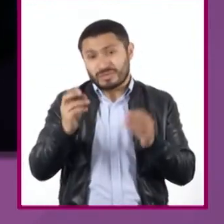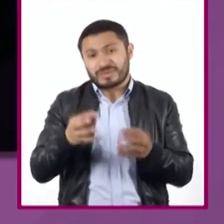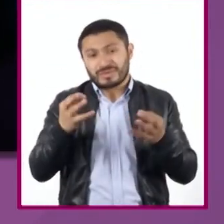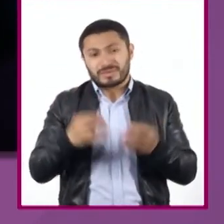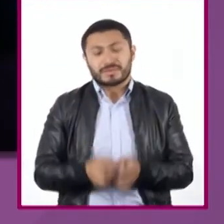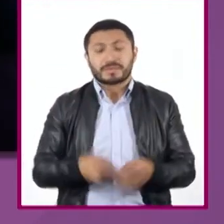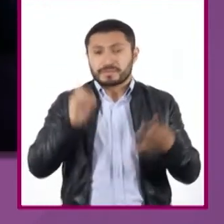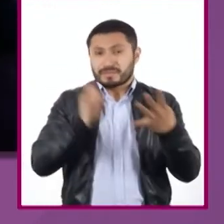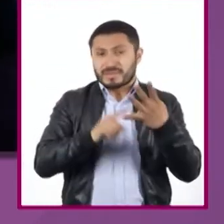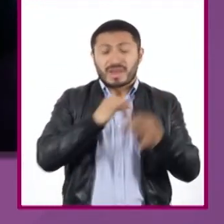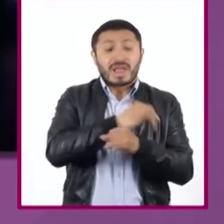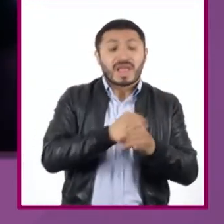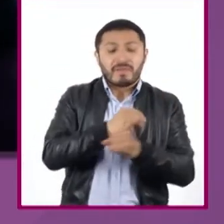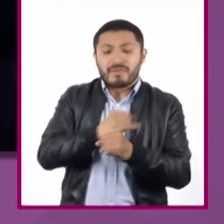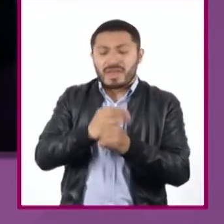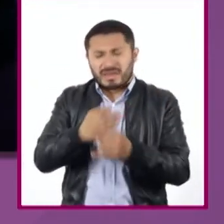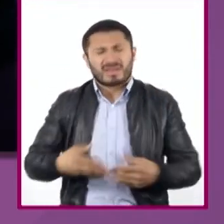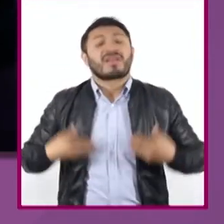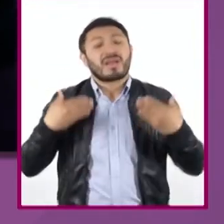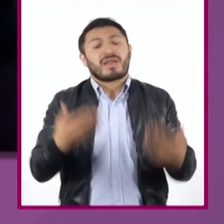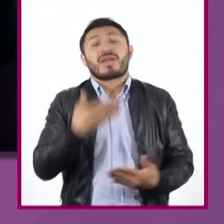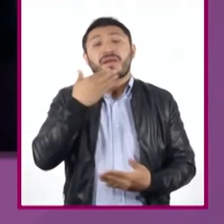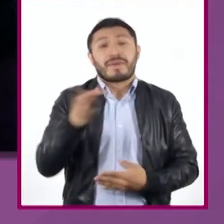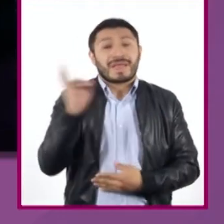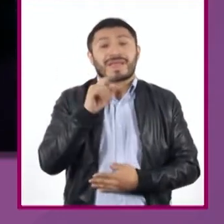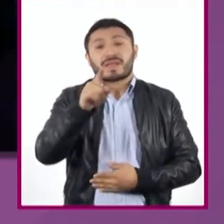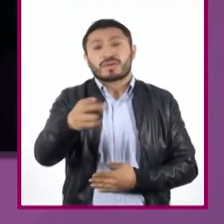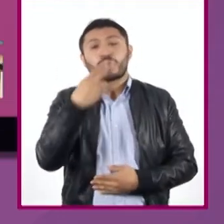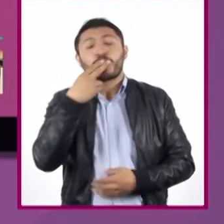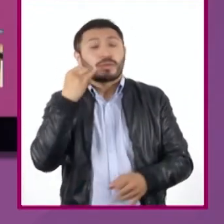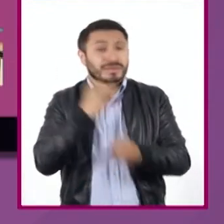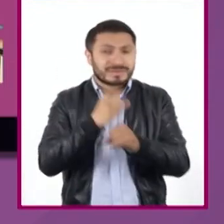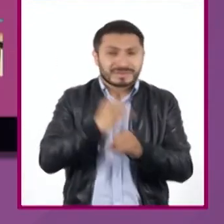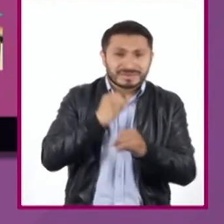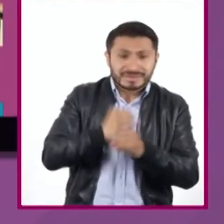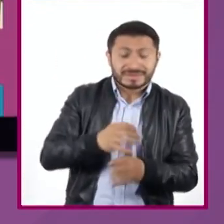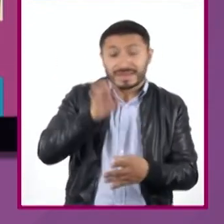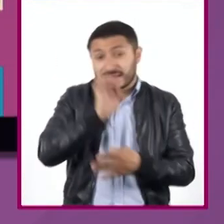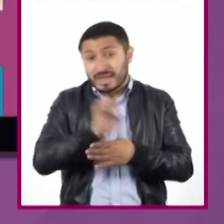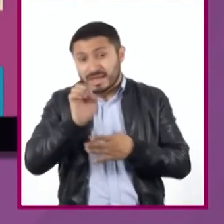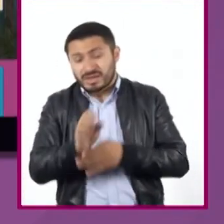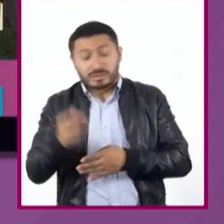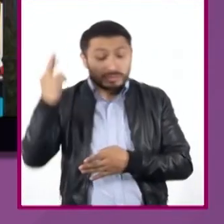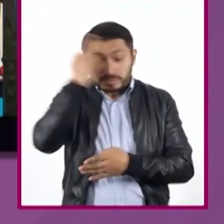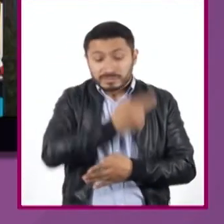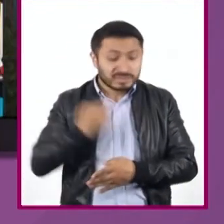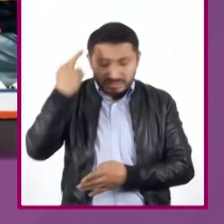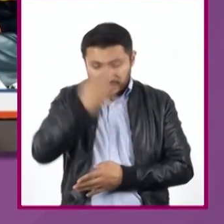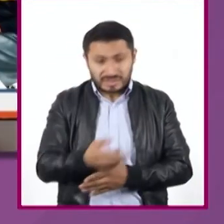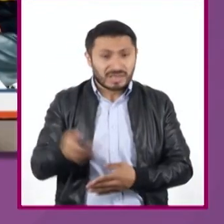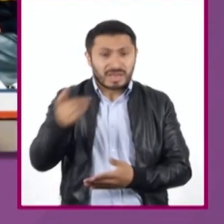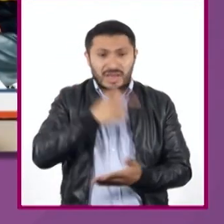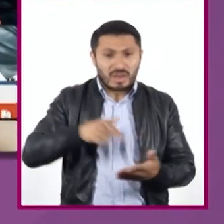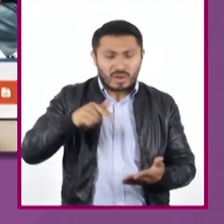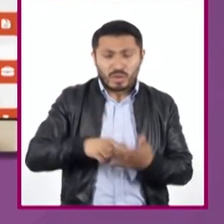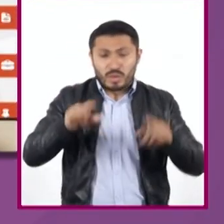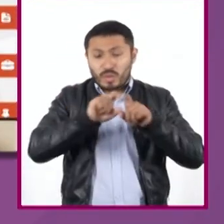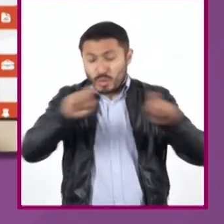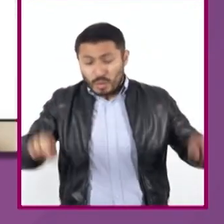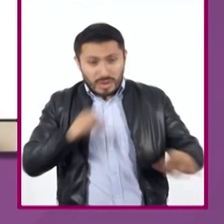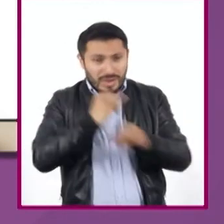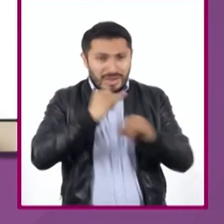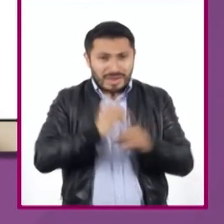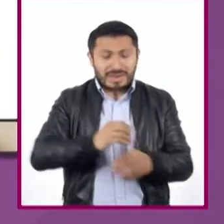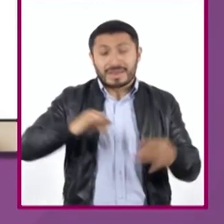Investiga en fuentes confiables. Si usas recursos de Internet, confirma que sean sitios universitarios,